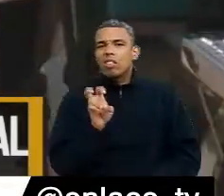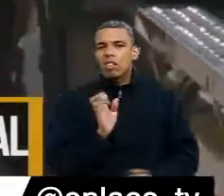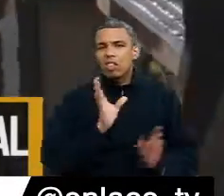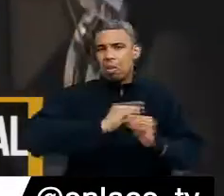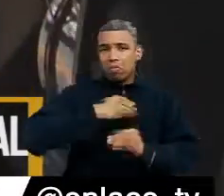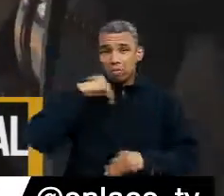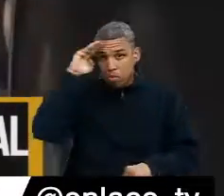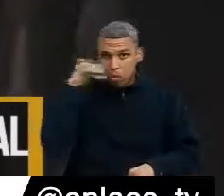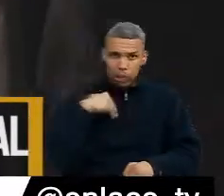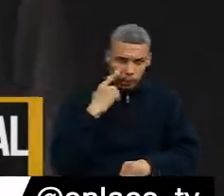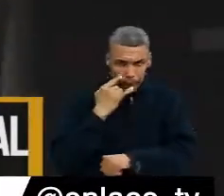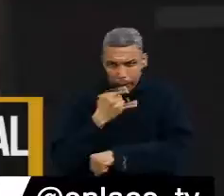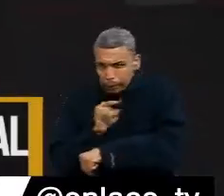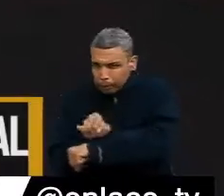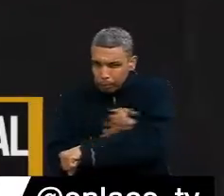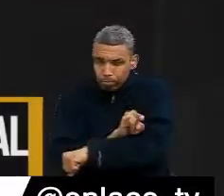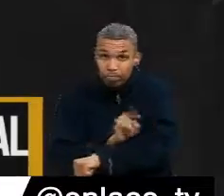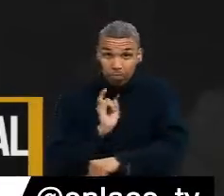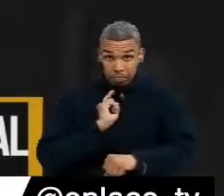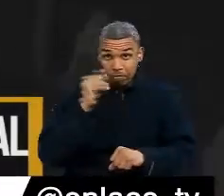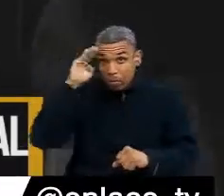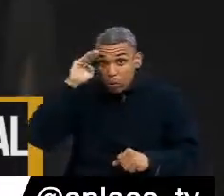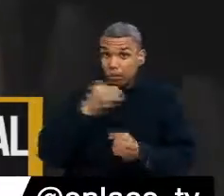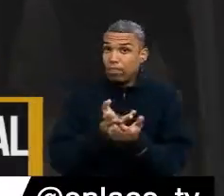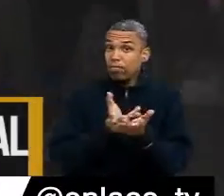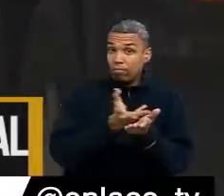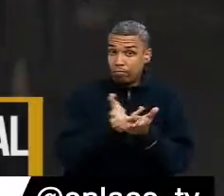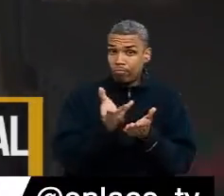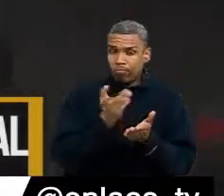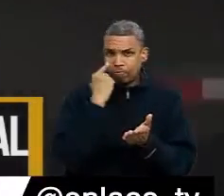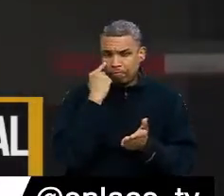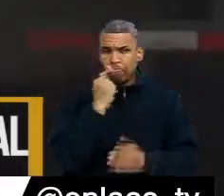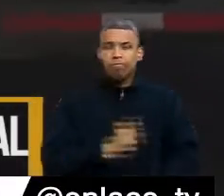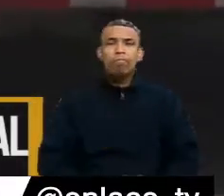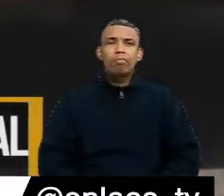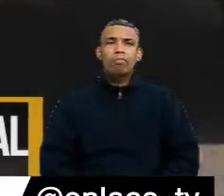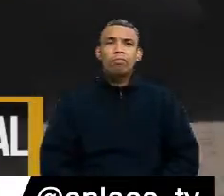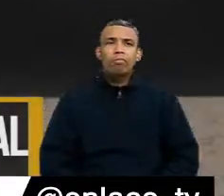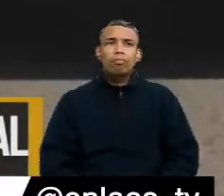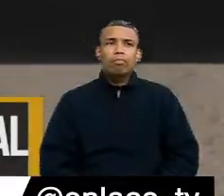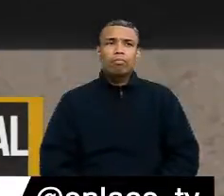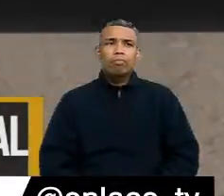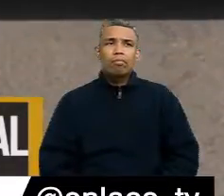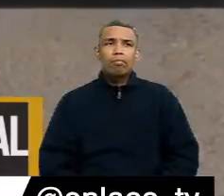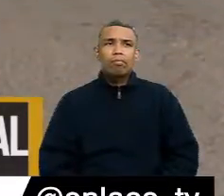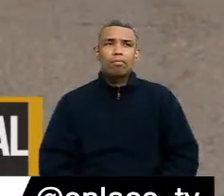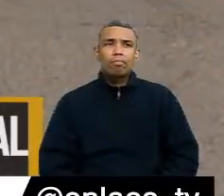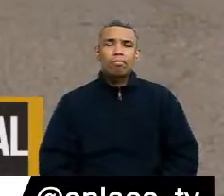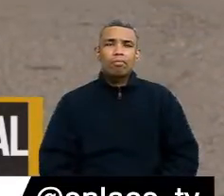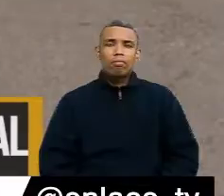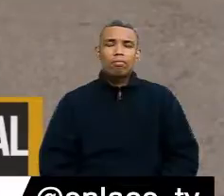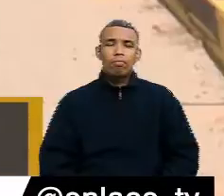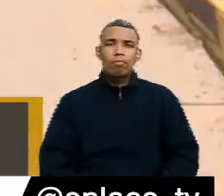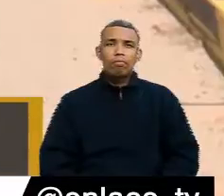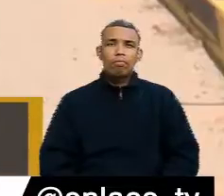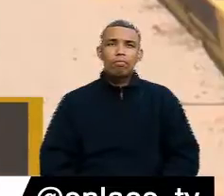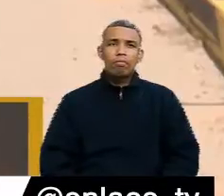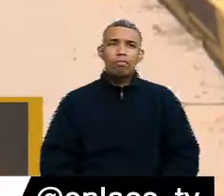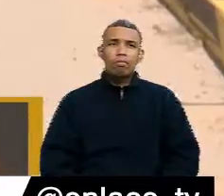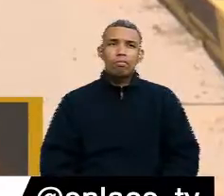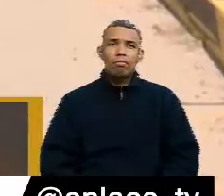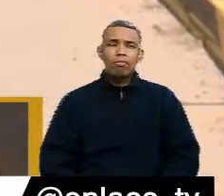entregan algunas recomendaciones para si usted o su familia pretenden emprender viaje en horas nocturnas. Preste mucha atención. horas de la